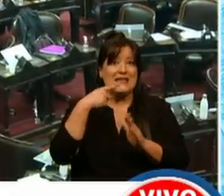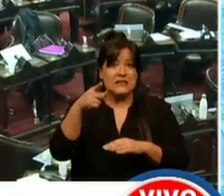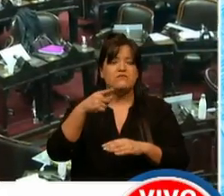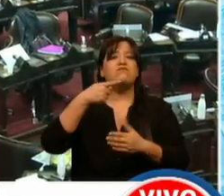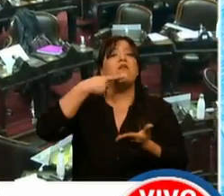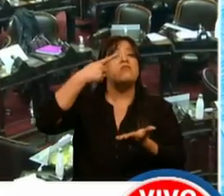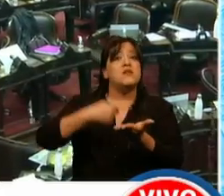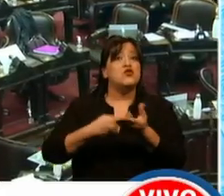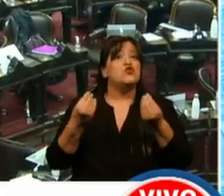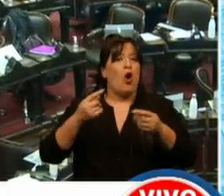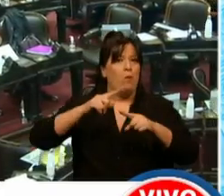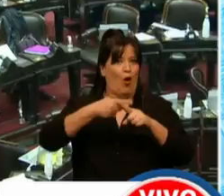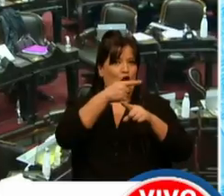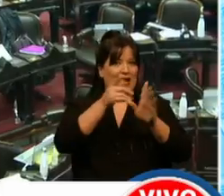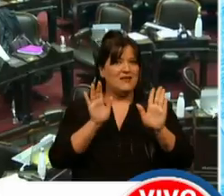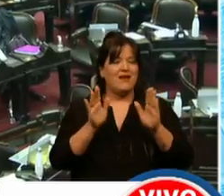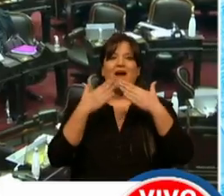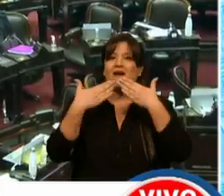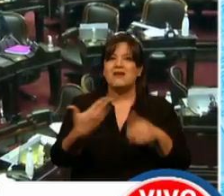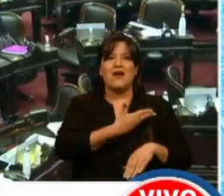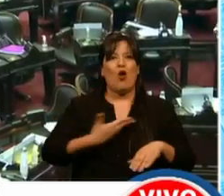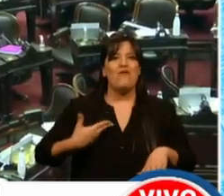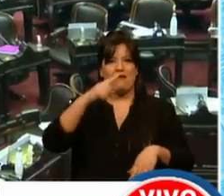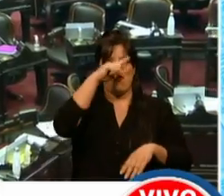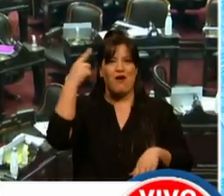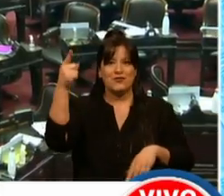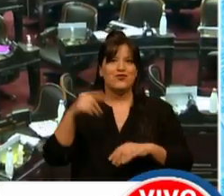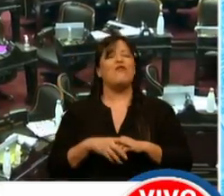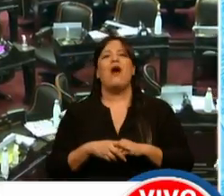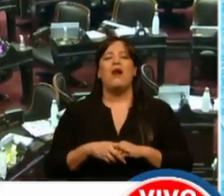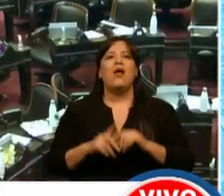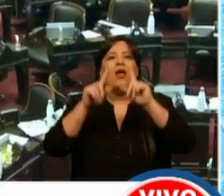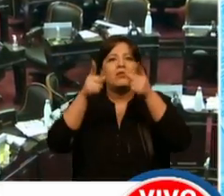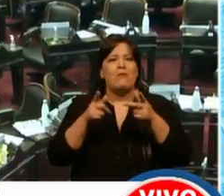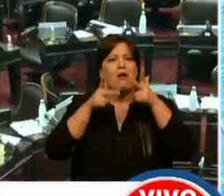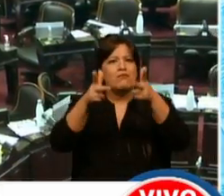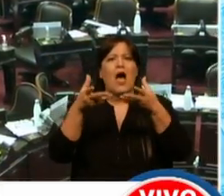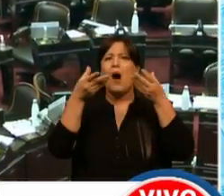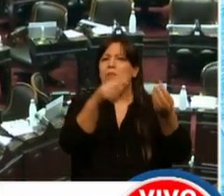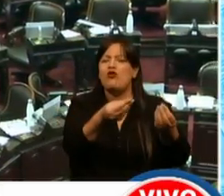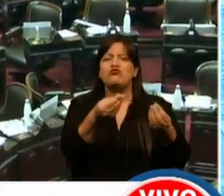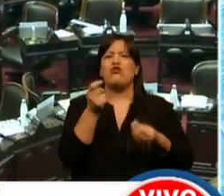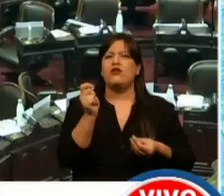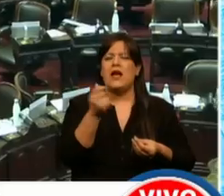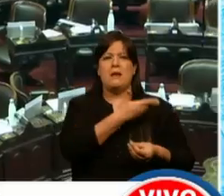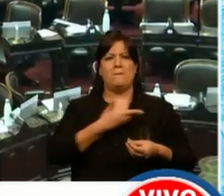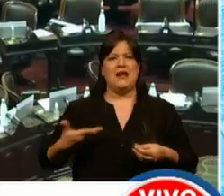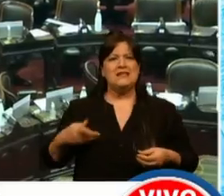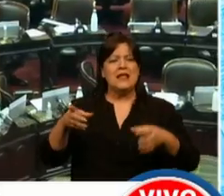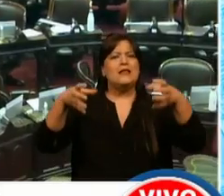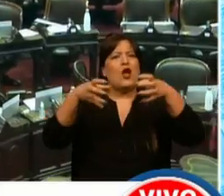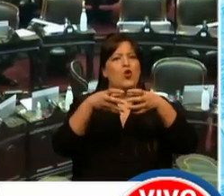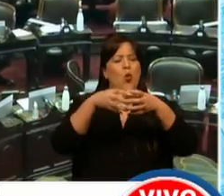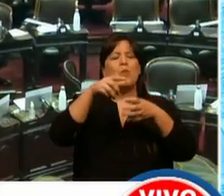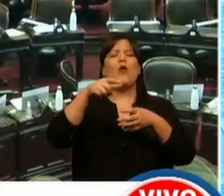decisión política de nuestro gobierno nacional destacando también el apoyo brindado por el presidente del bloque